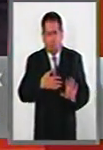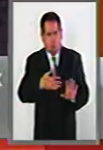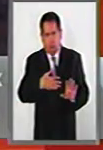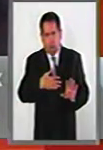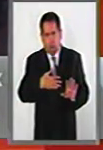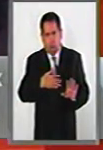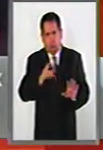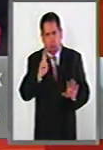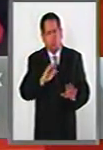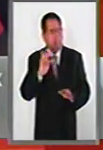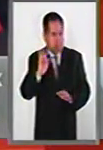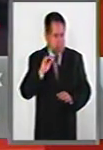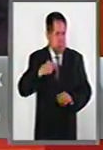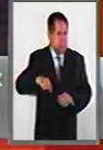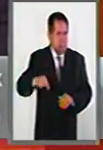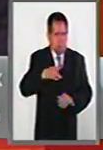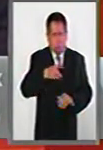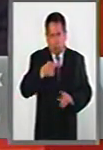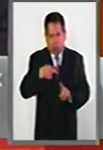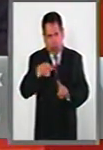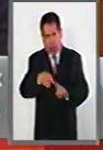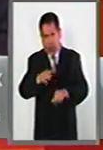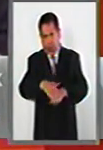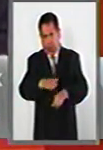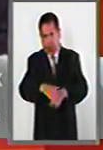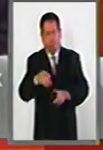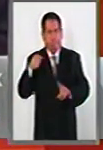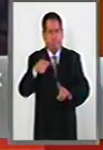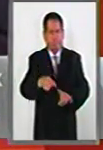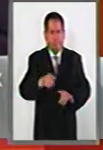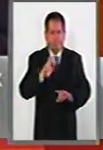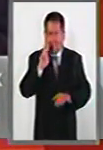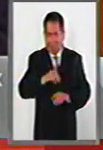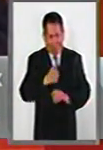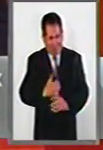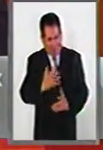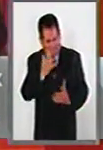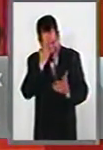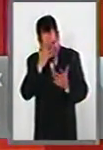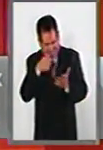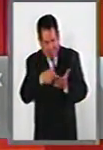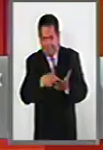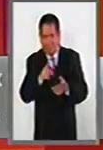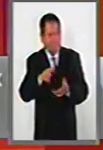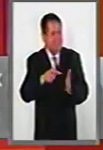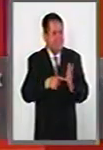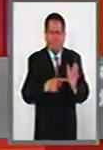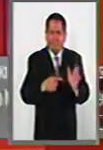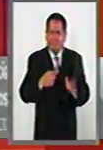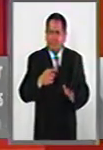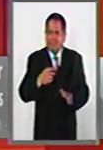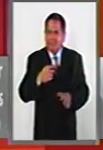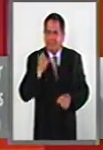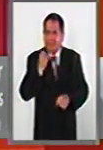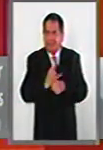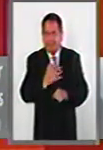aunque sí habrá que señalar que es indignante lo que están haciendo.